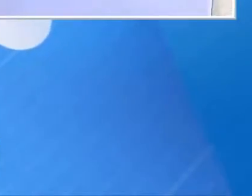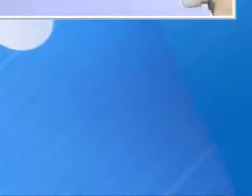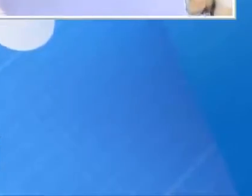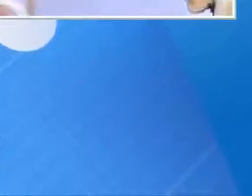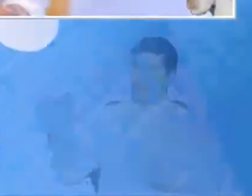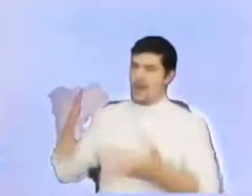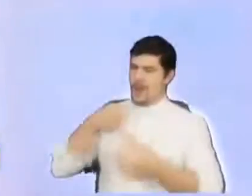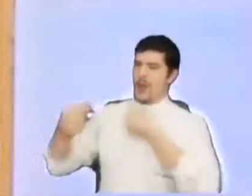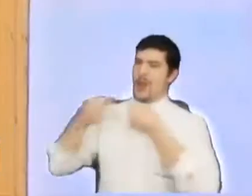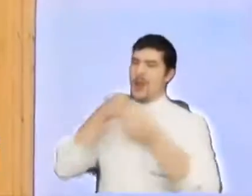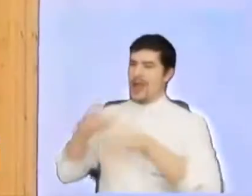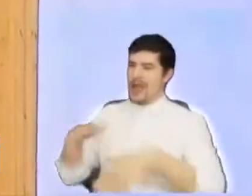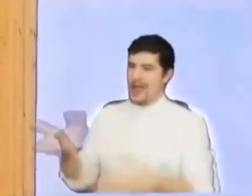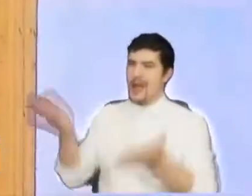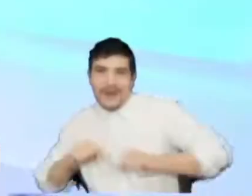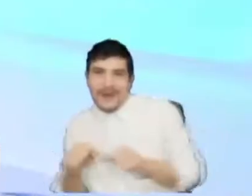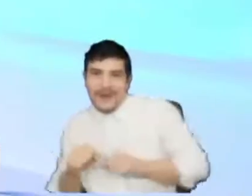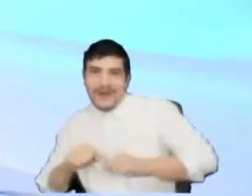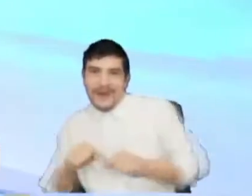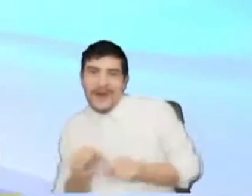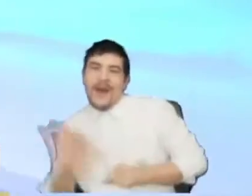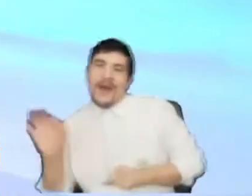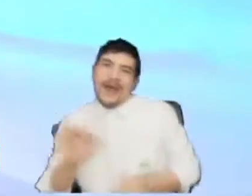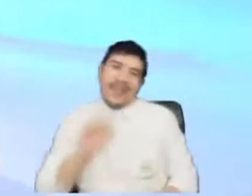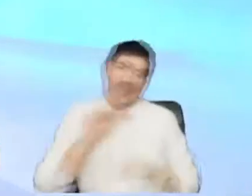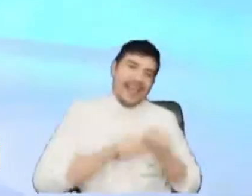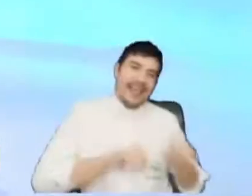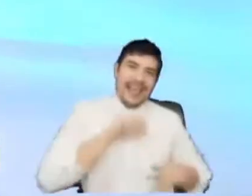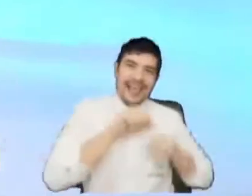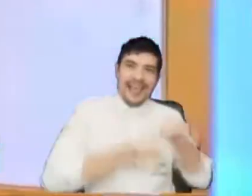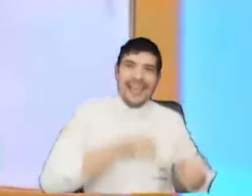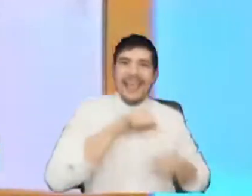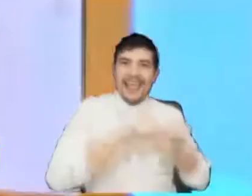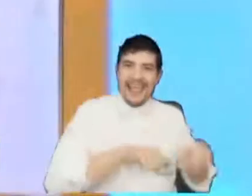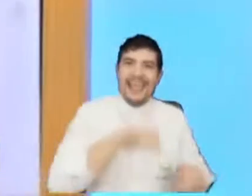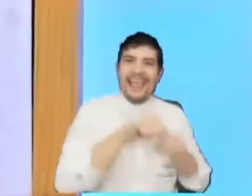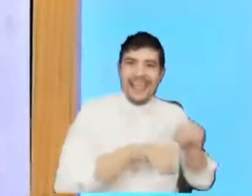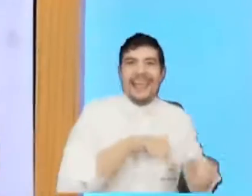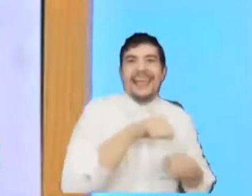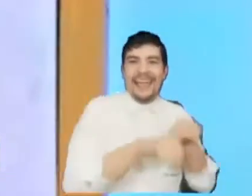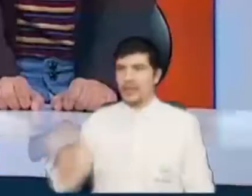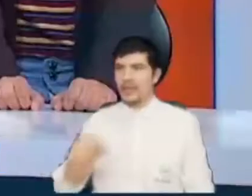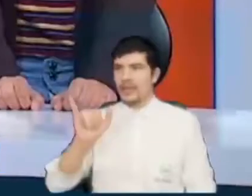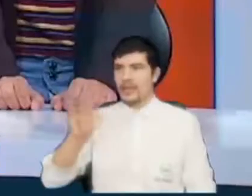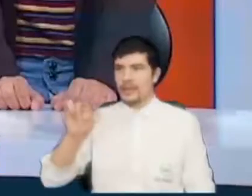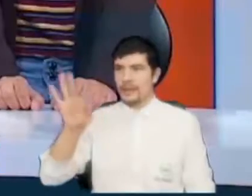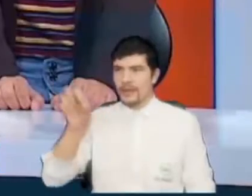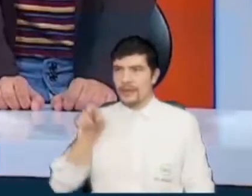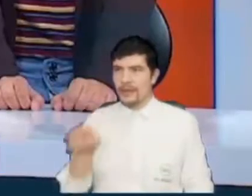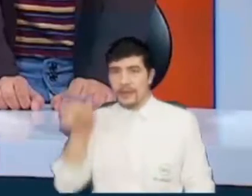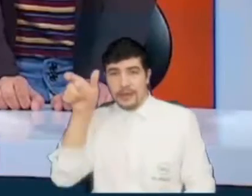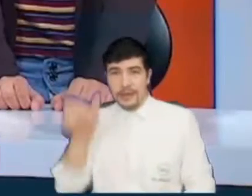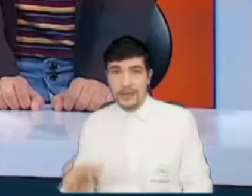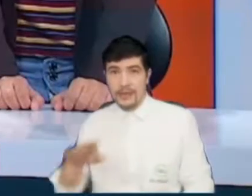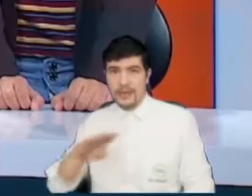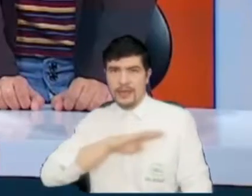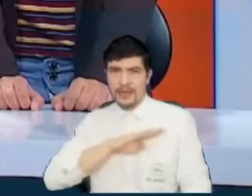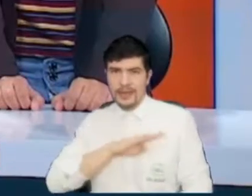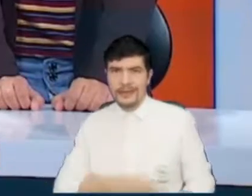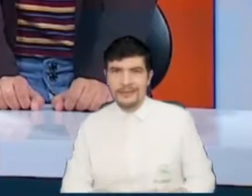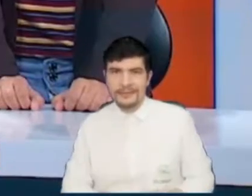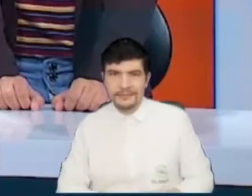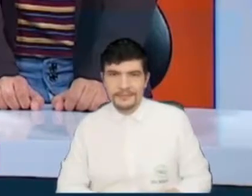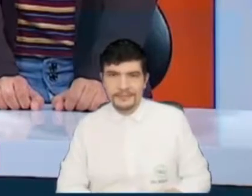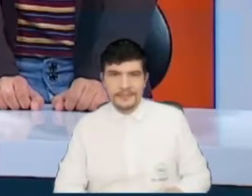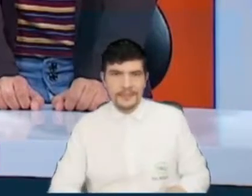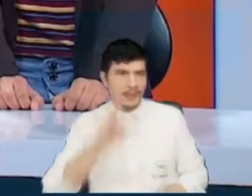cumplimos 20 capítulos maravillosos, pero ahora viene más dinamismo, música, títeres, arte, muchísimas cosas más para divertir